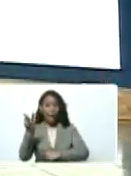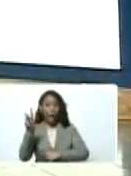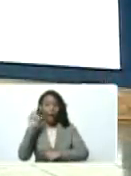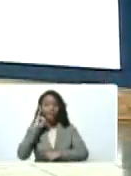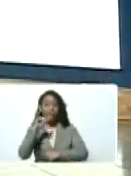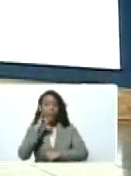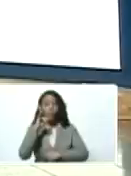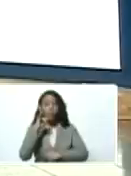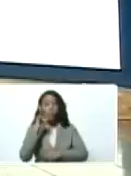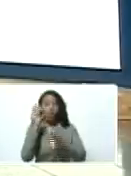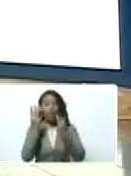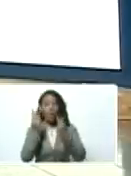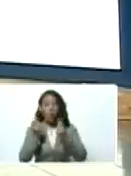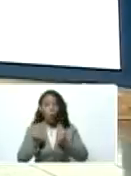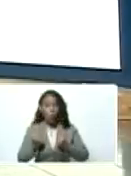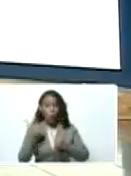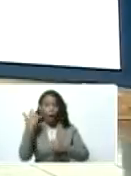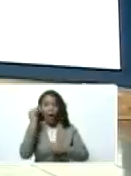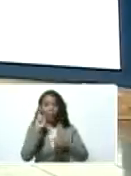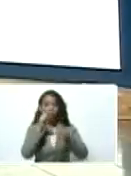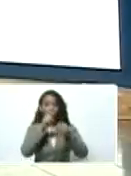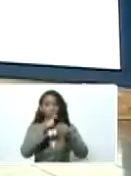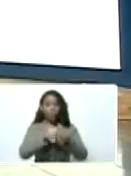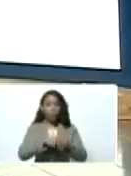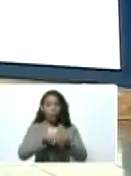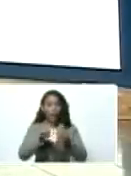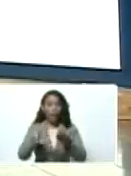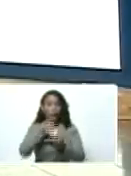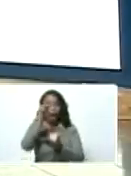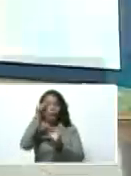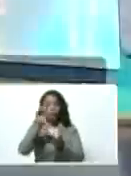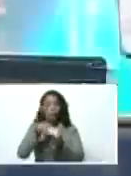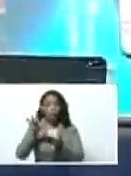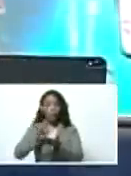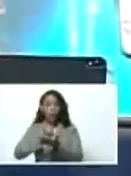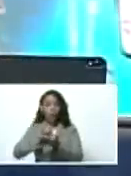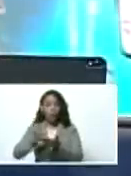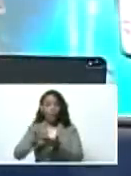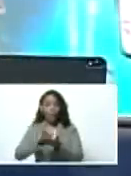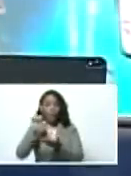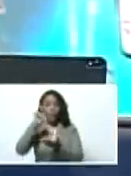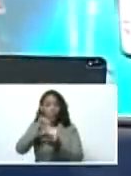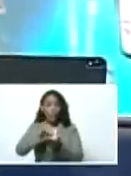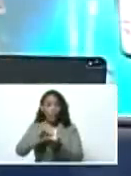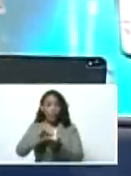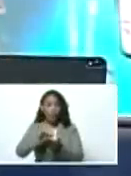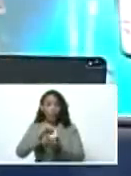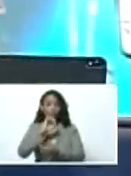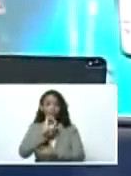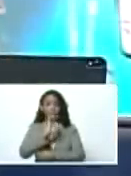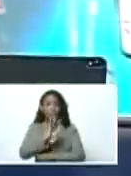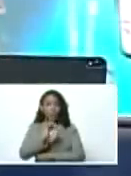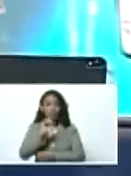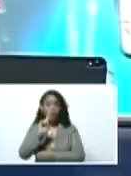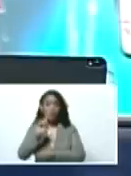reveladores. Tenemos registrados en el Registro Nacional Digital Central